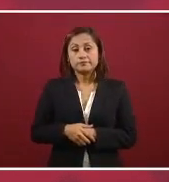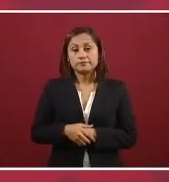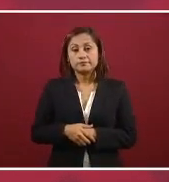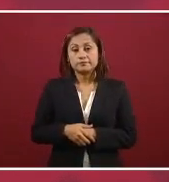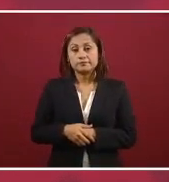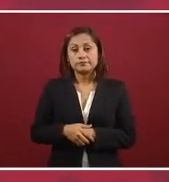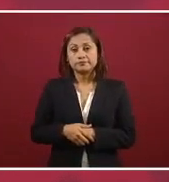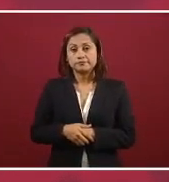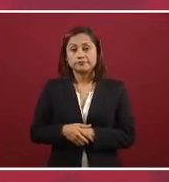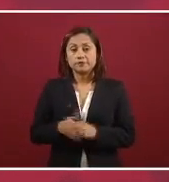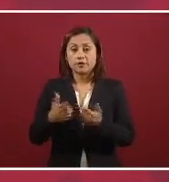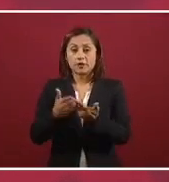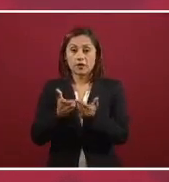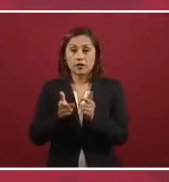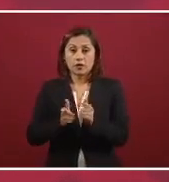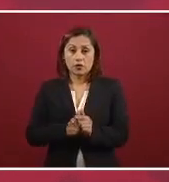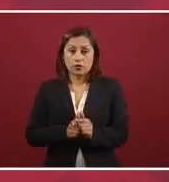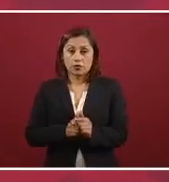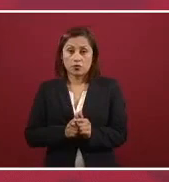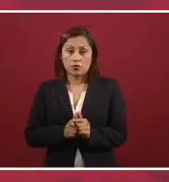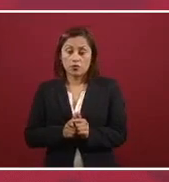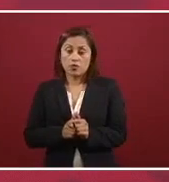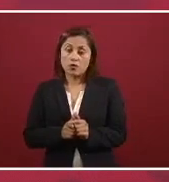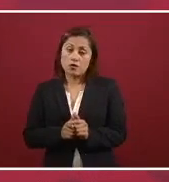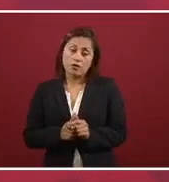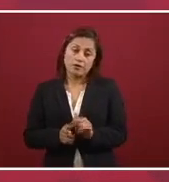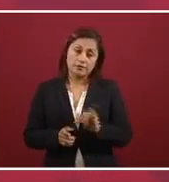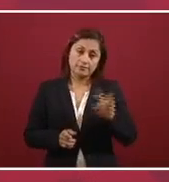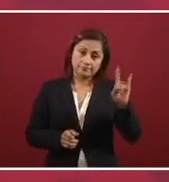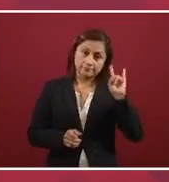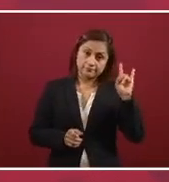la izquierda rechaza la austeridad